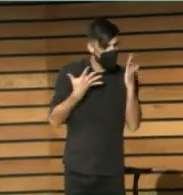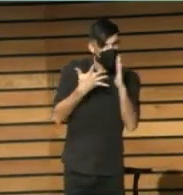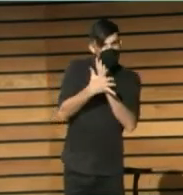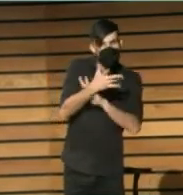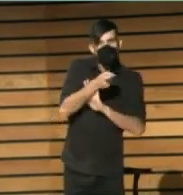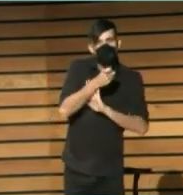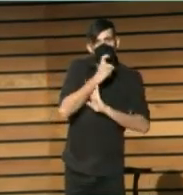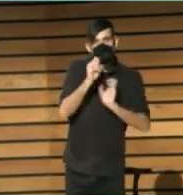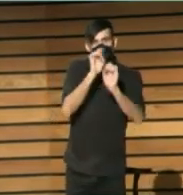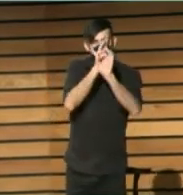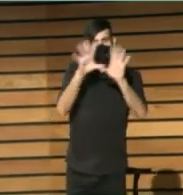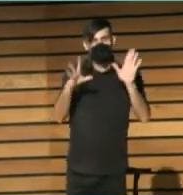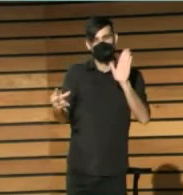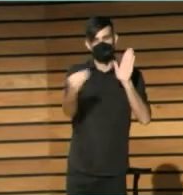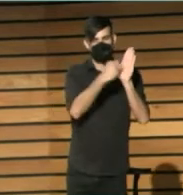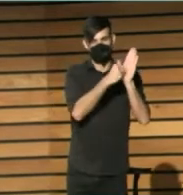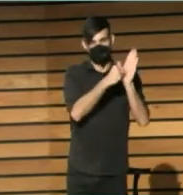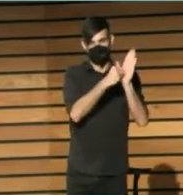Y ustedes